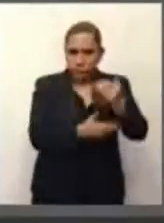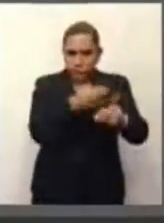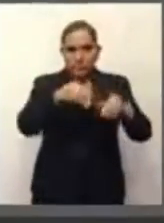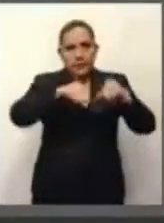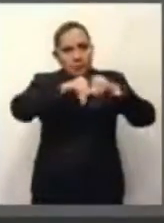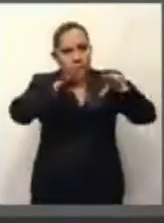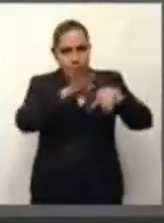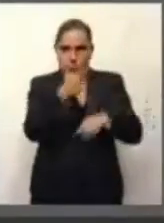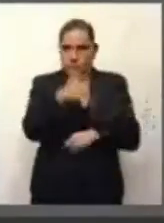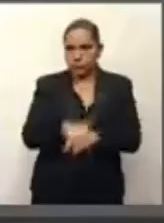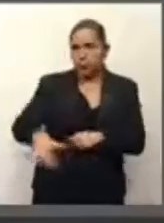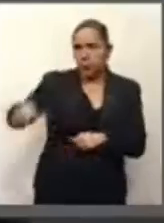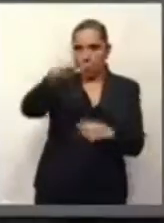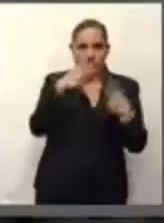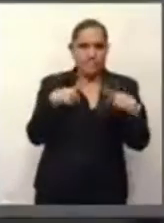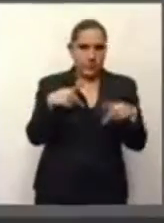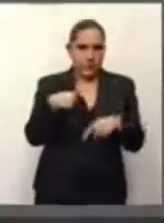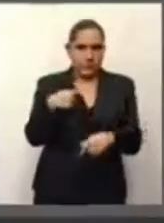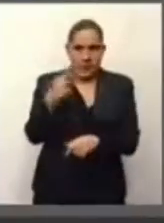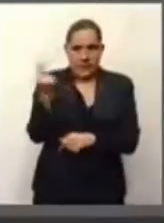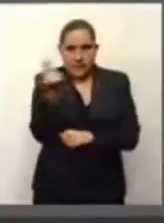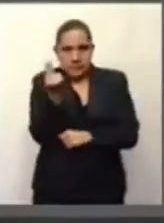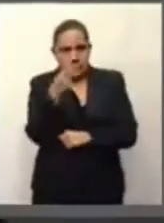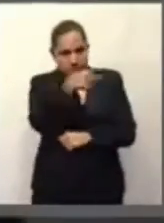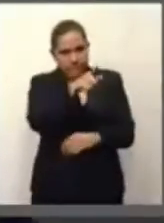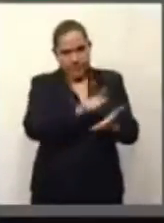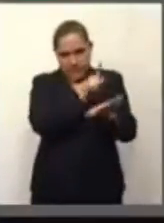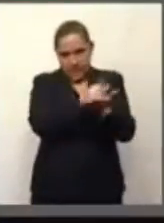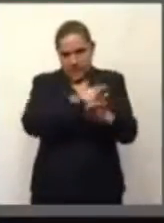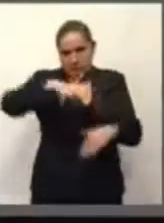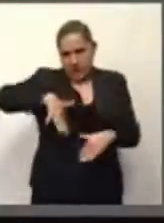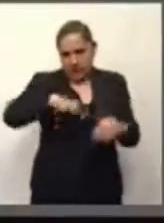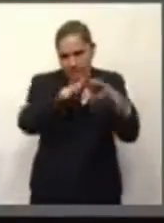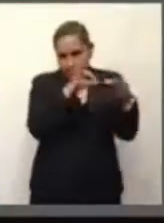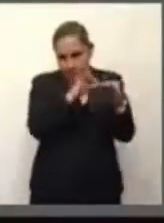exigencia popular, la ley de referencia. Es cuanto. Se registra su...